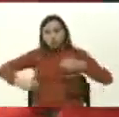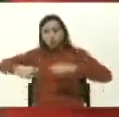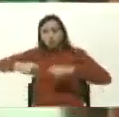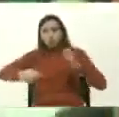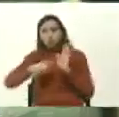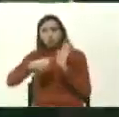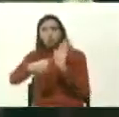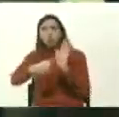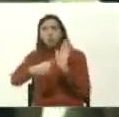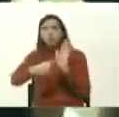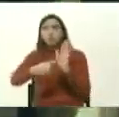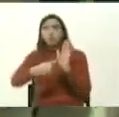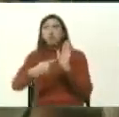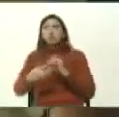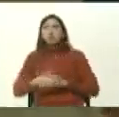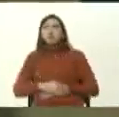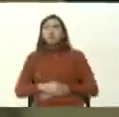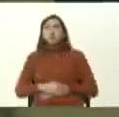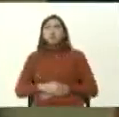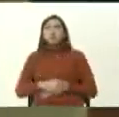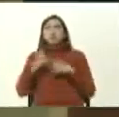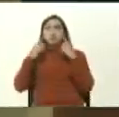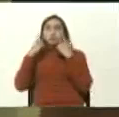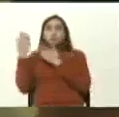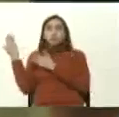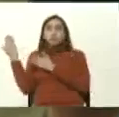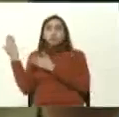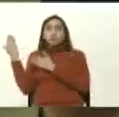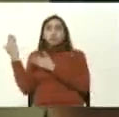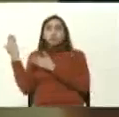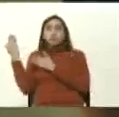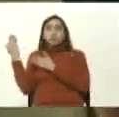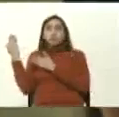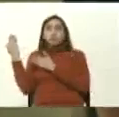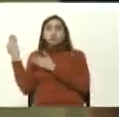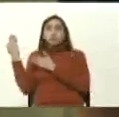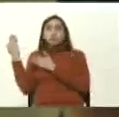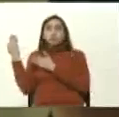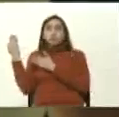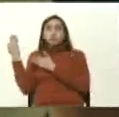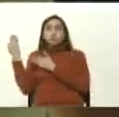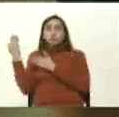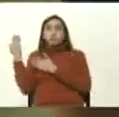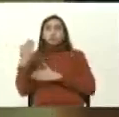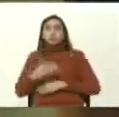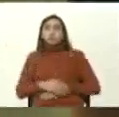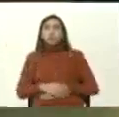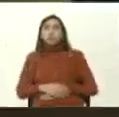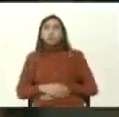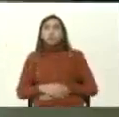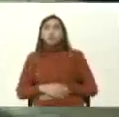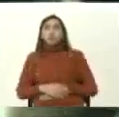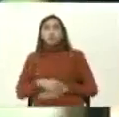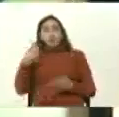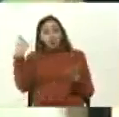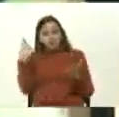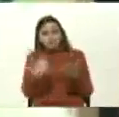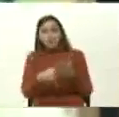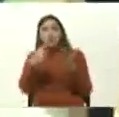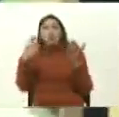teléfono, ahí también lo están mostrando, ahí ya no era físico sino en el teléfono y pudieron ejecutar de